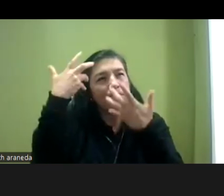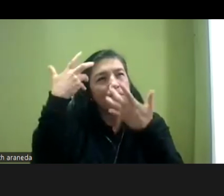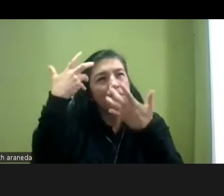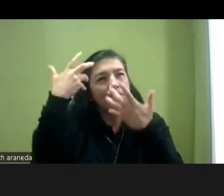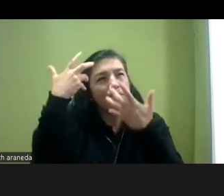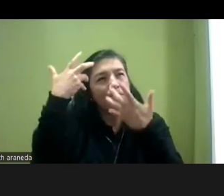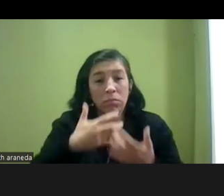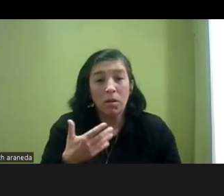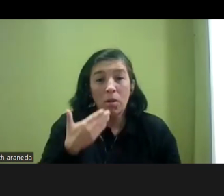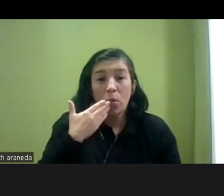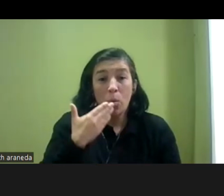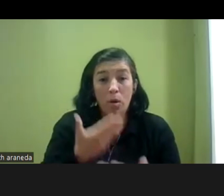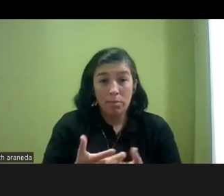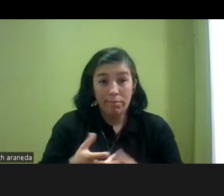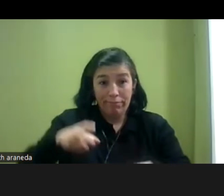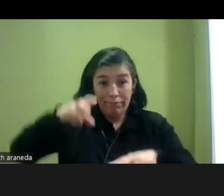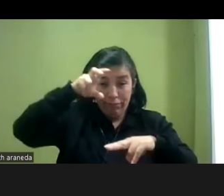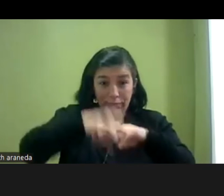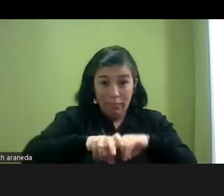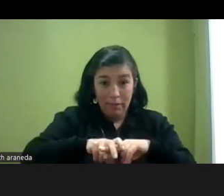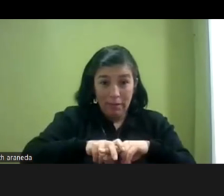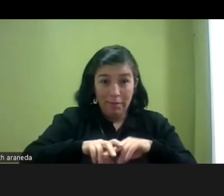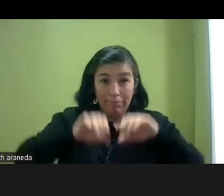Cuando se teje a telar, eh,